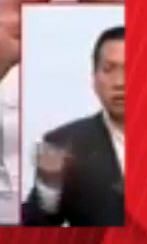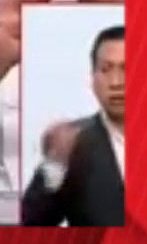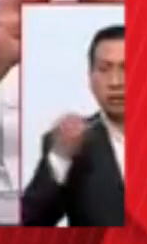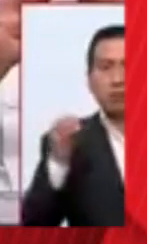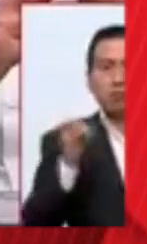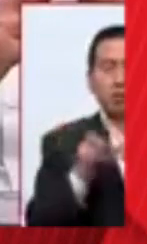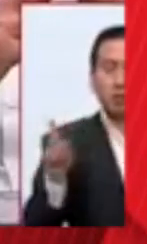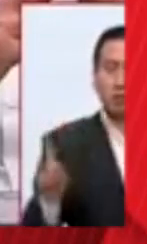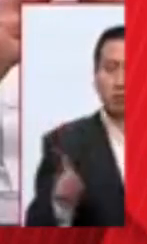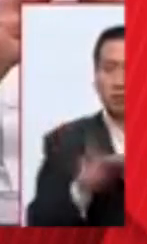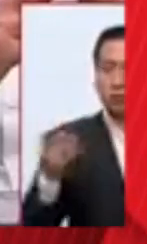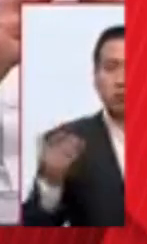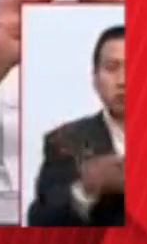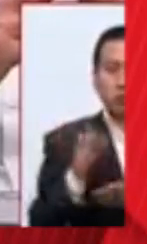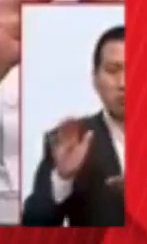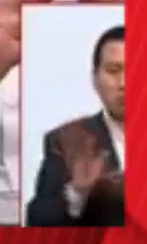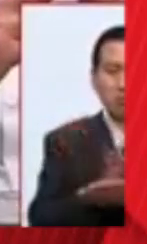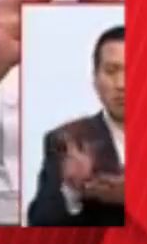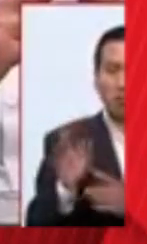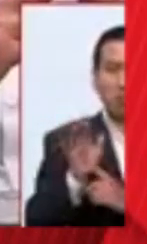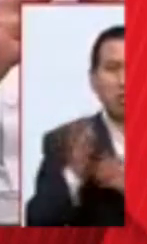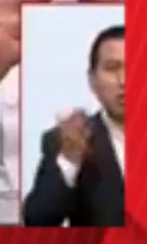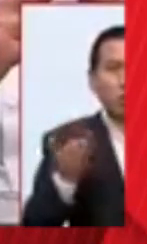nueva información, nueva documentación,